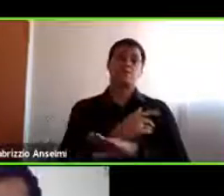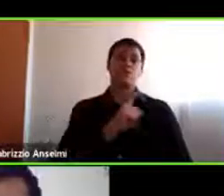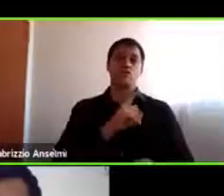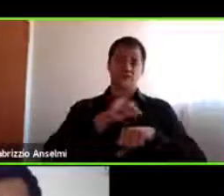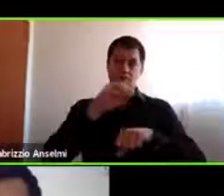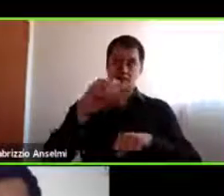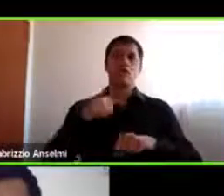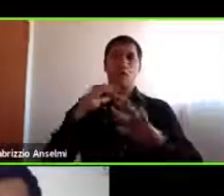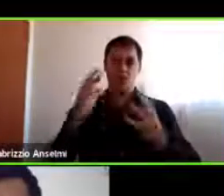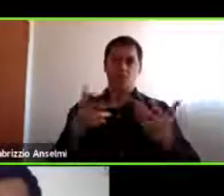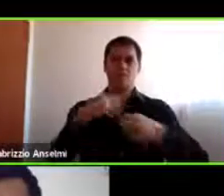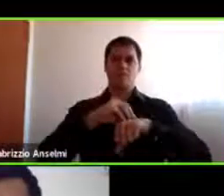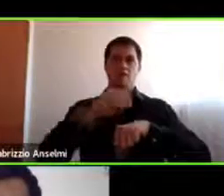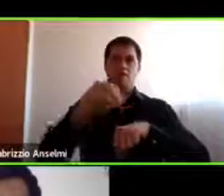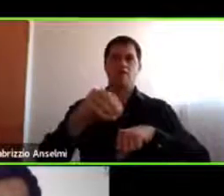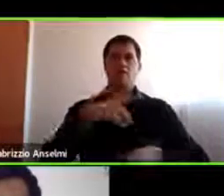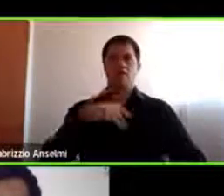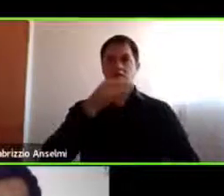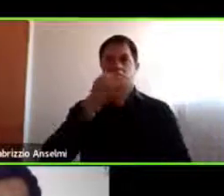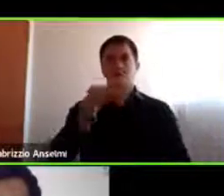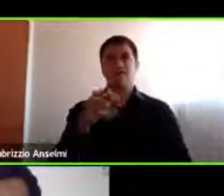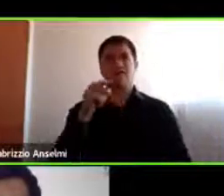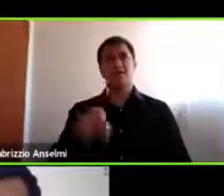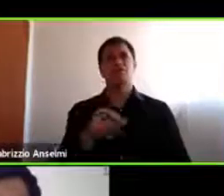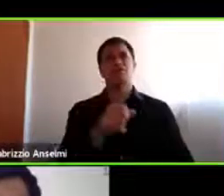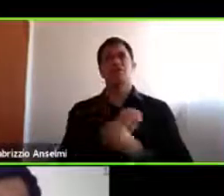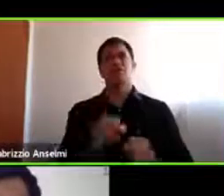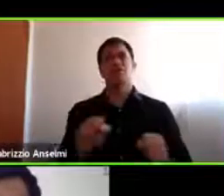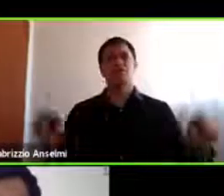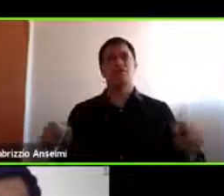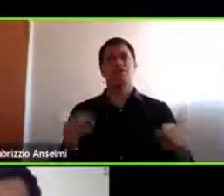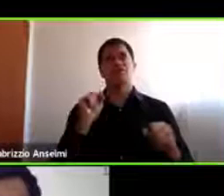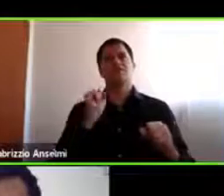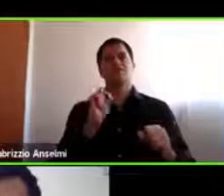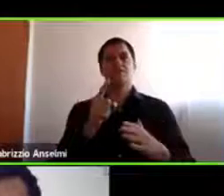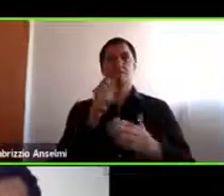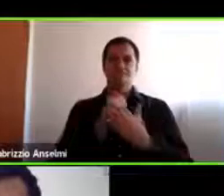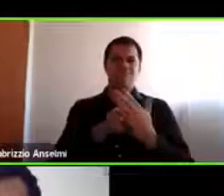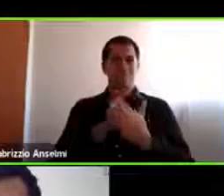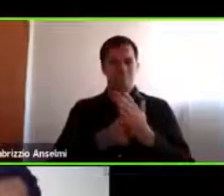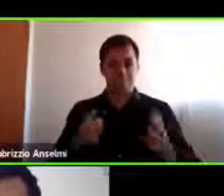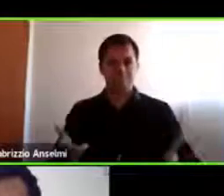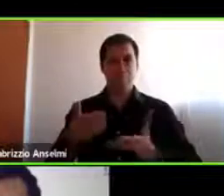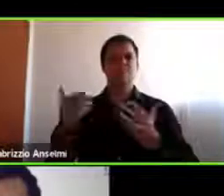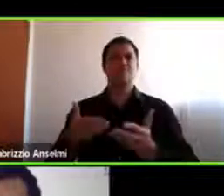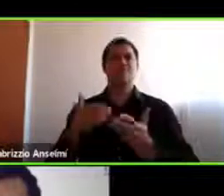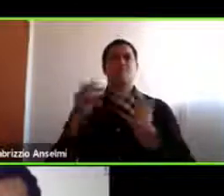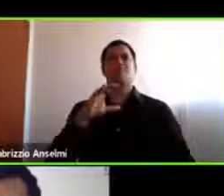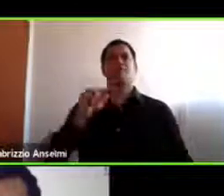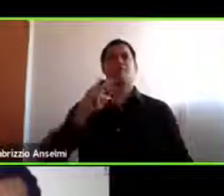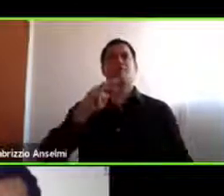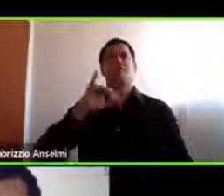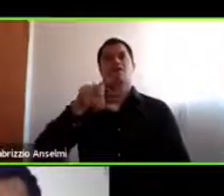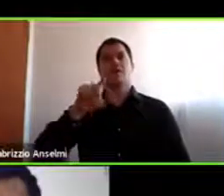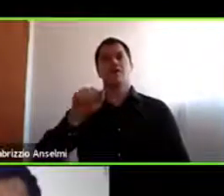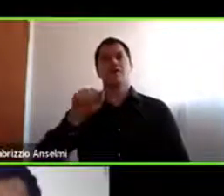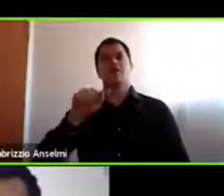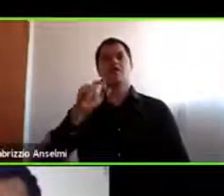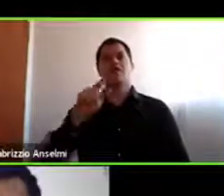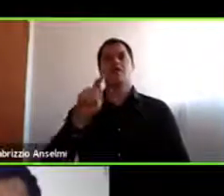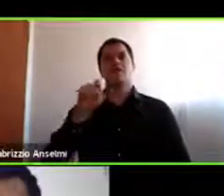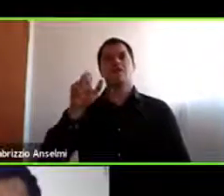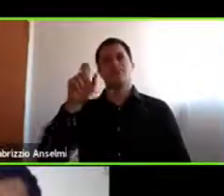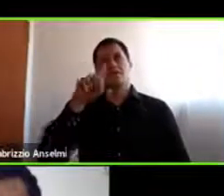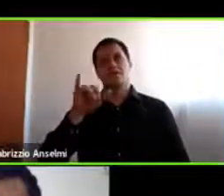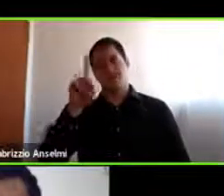creo que no habría sido posible sin la entusiasta participación de Camila desde su tesis doctorado y su relación